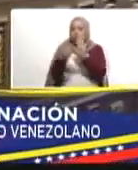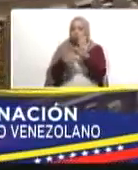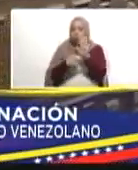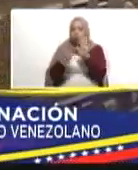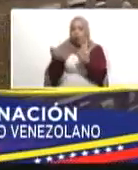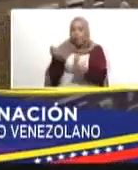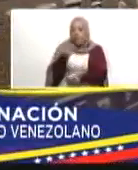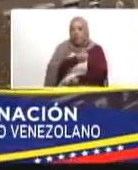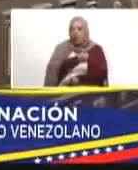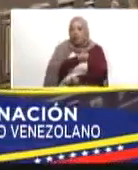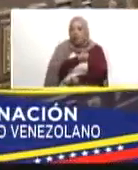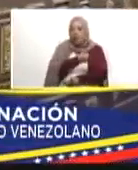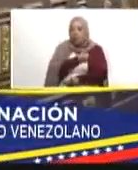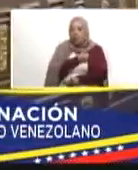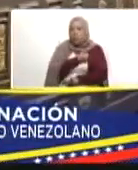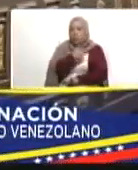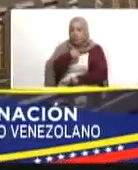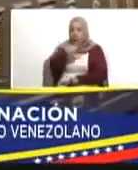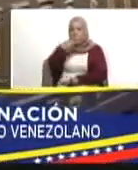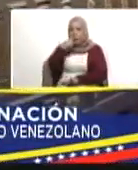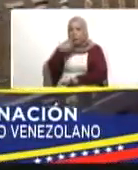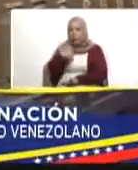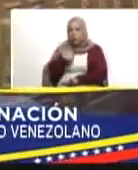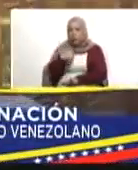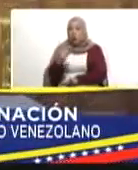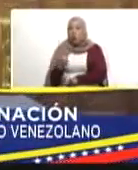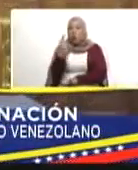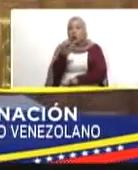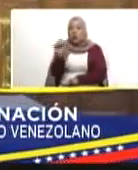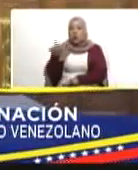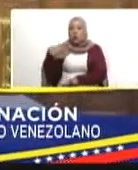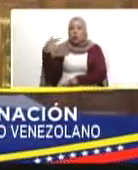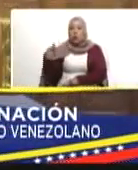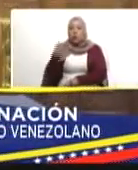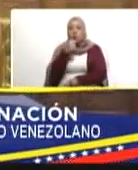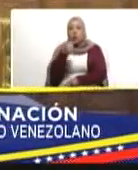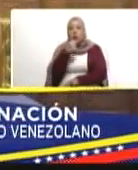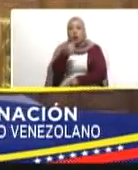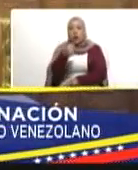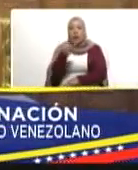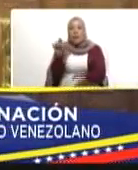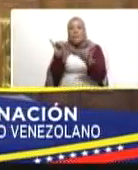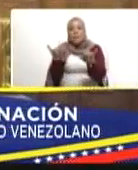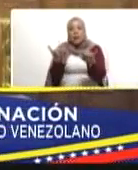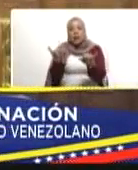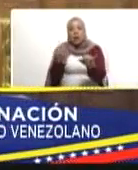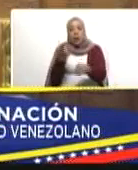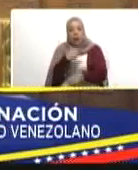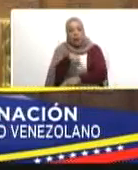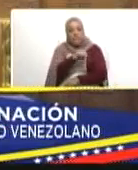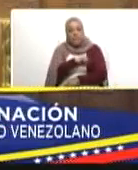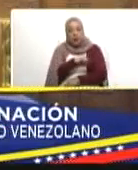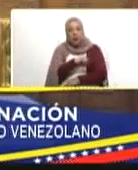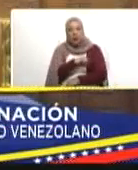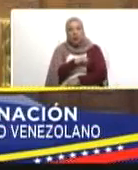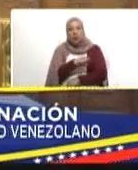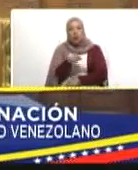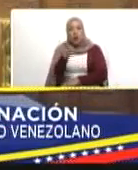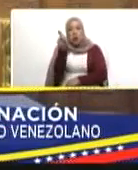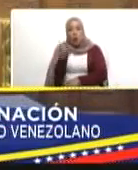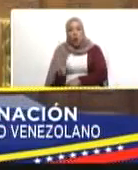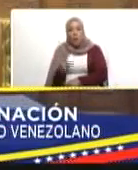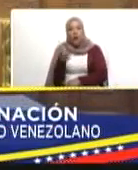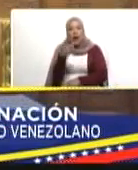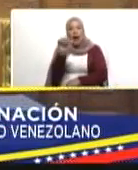la viñeta una semana después de la declaración de Antonio lisma en Madrid donde dijeron